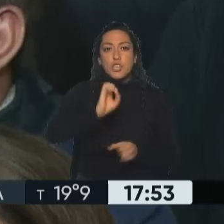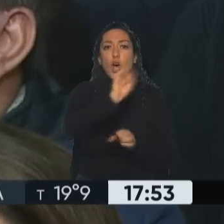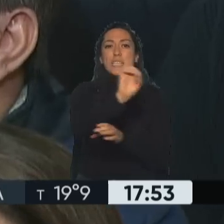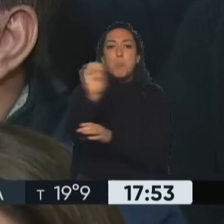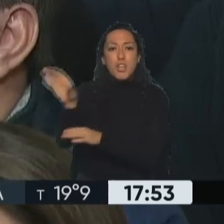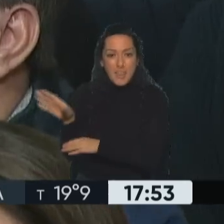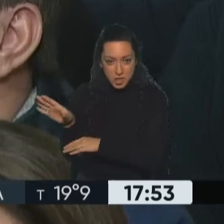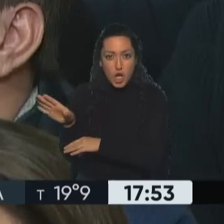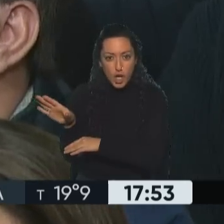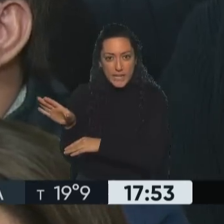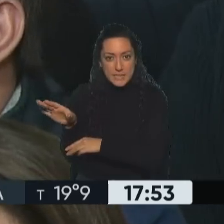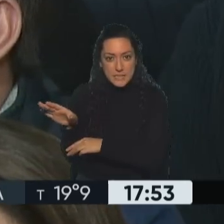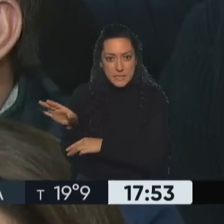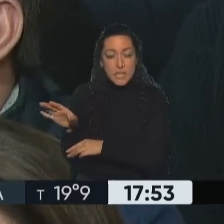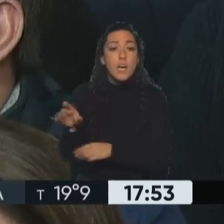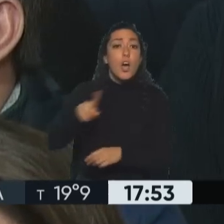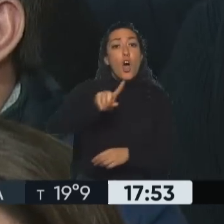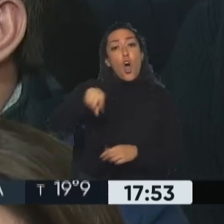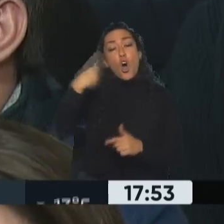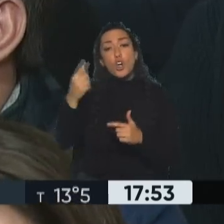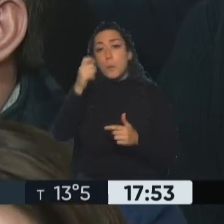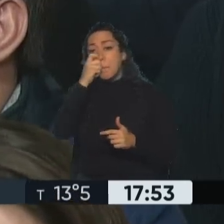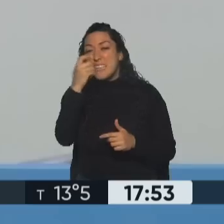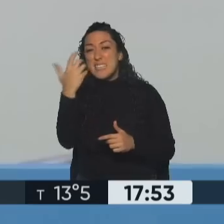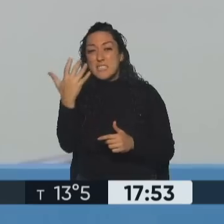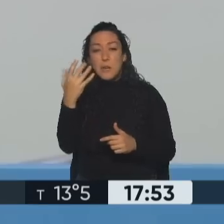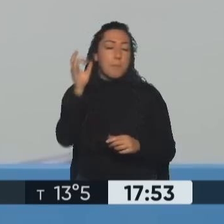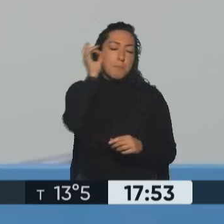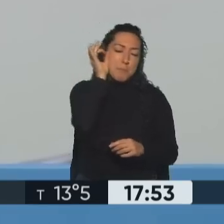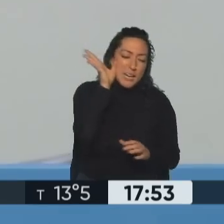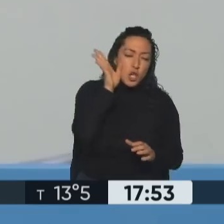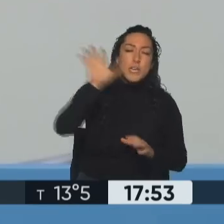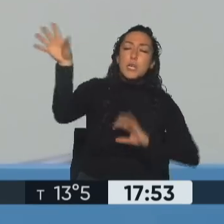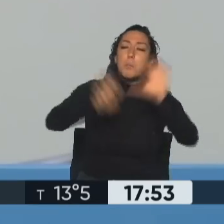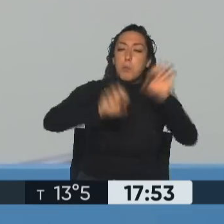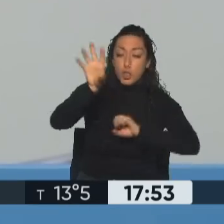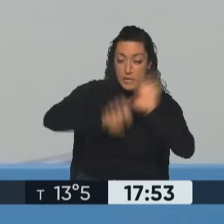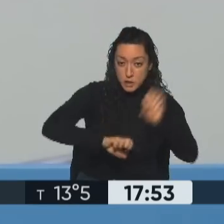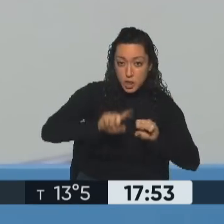exportaciones. Y el otro 25%, perdón, de las importaciones.